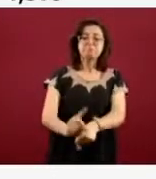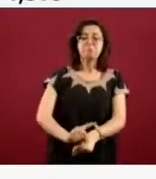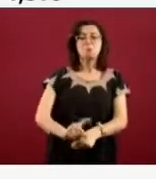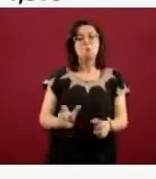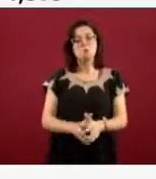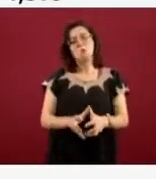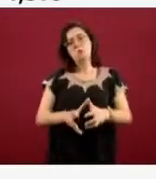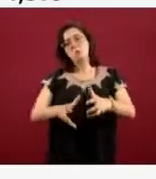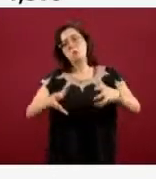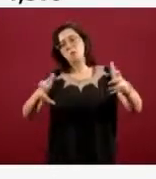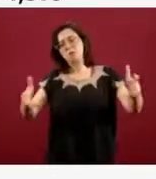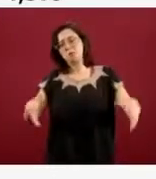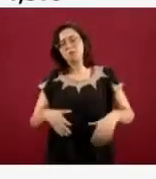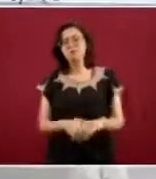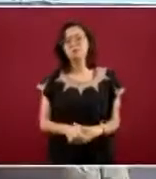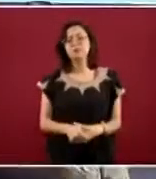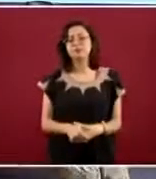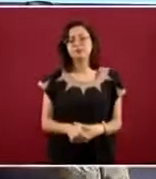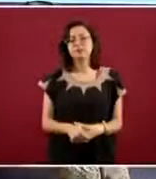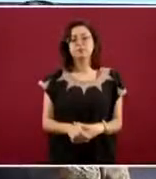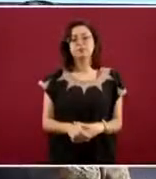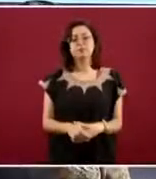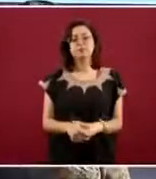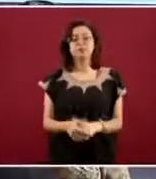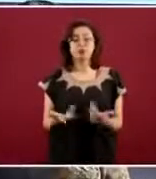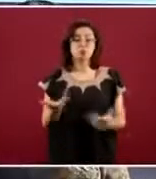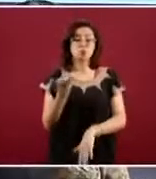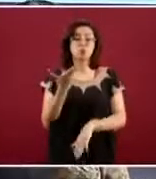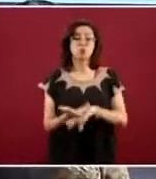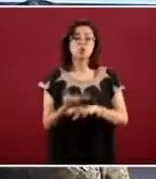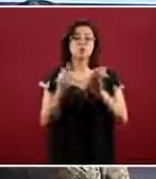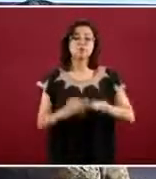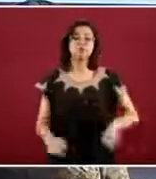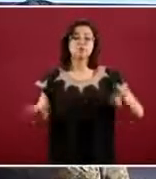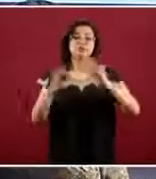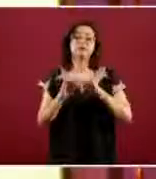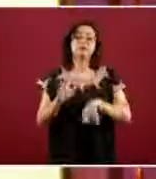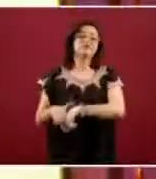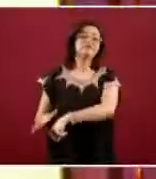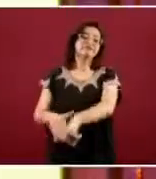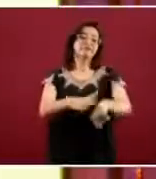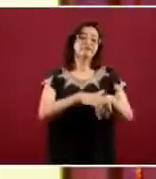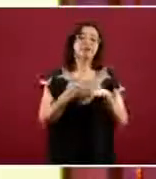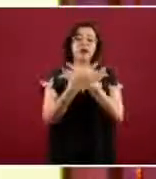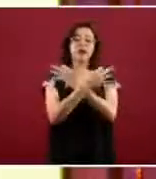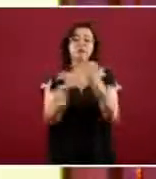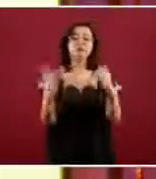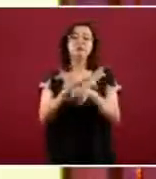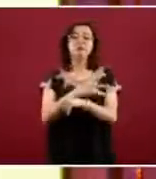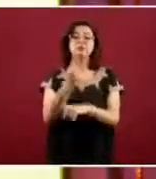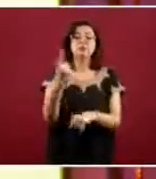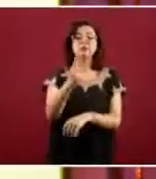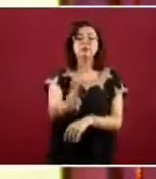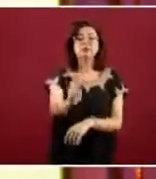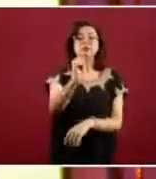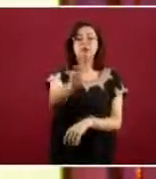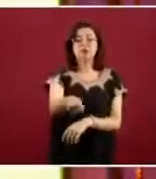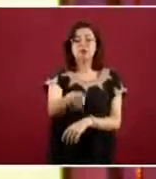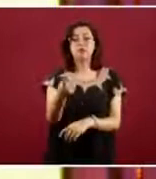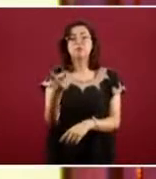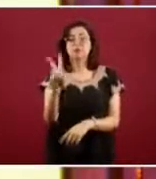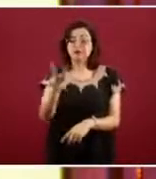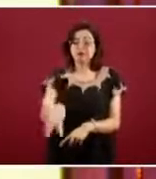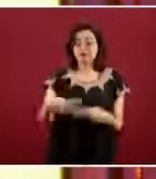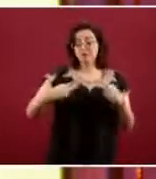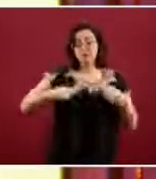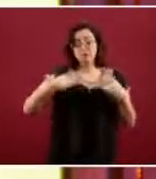incrementar esta barra, ¿no? Esto es importante en el mensaje a la comunidad, porque esto en su momento confirma precisamente que ser un